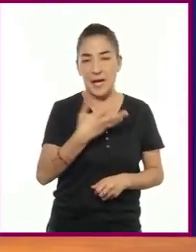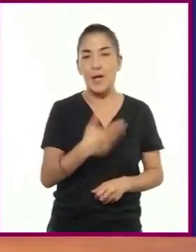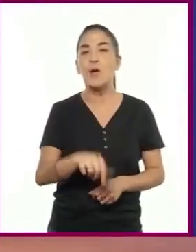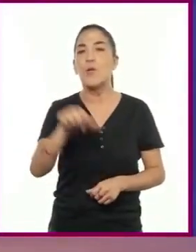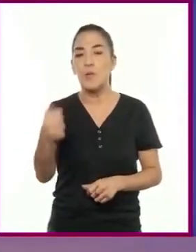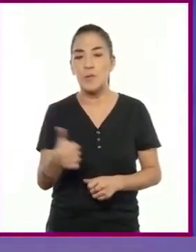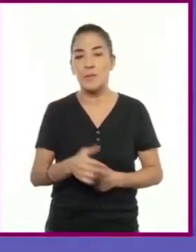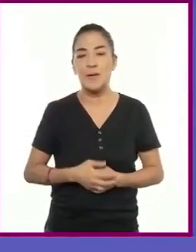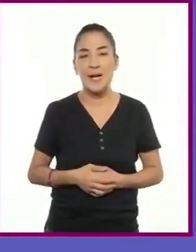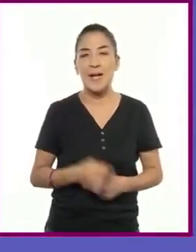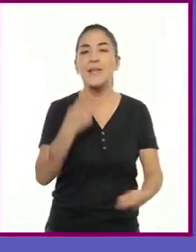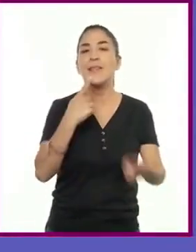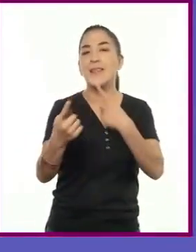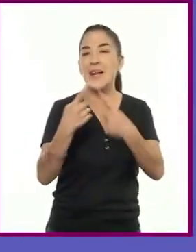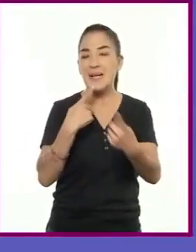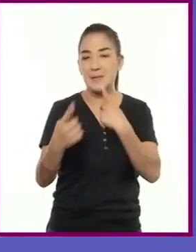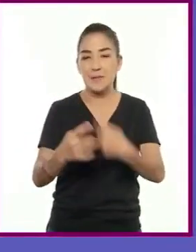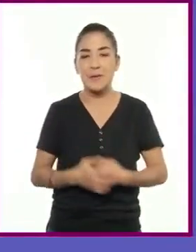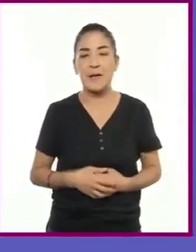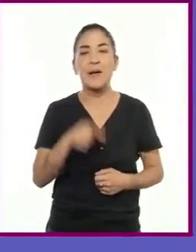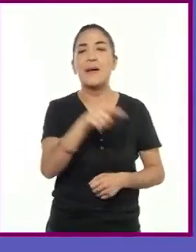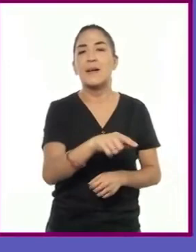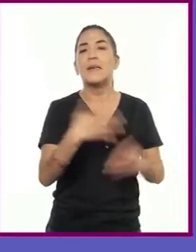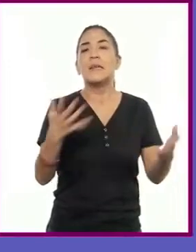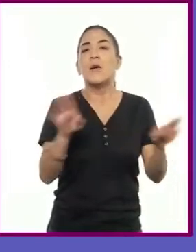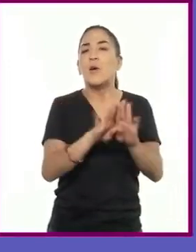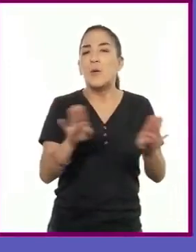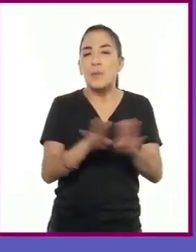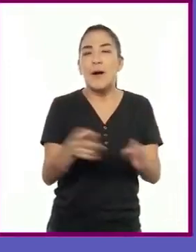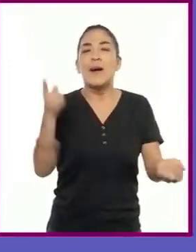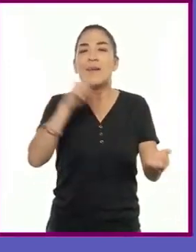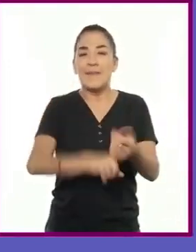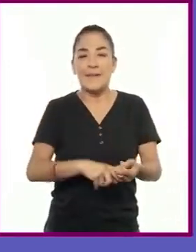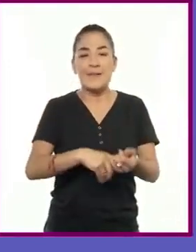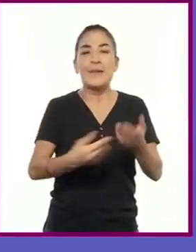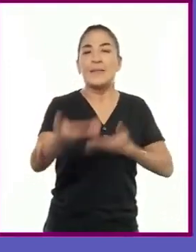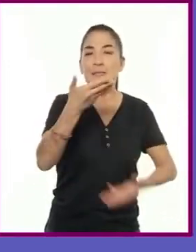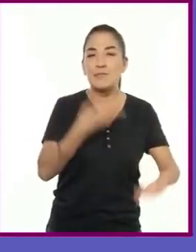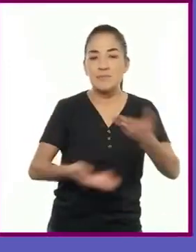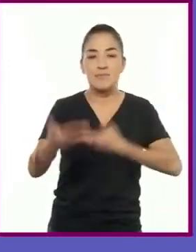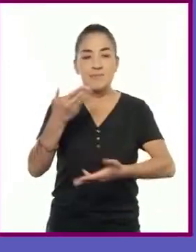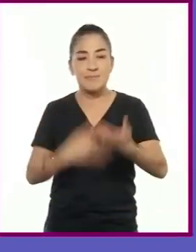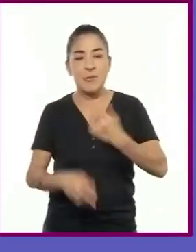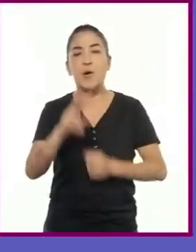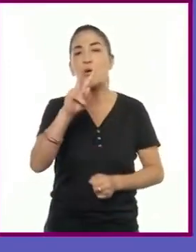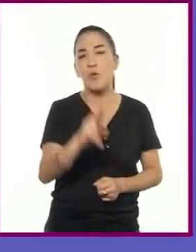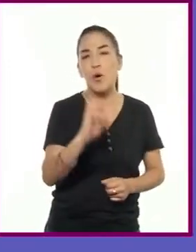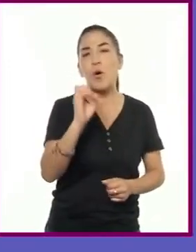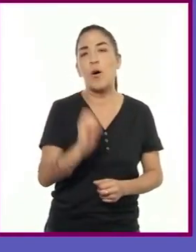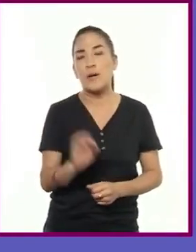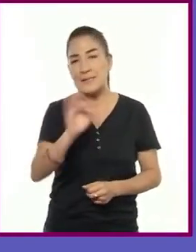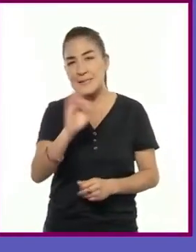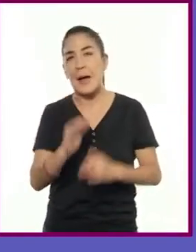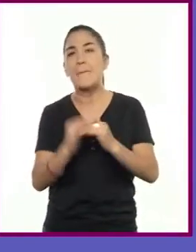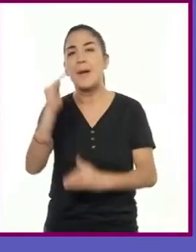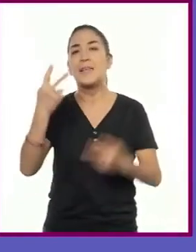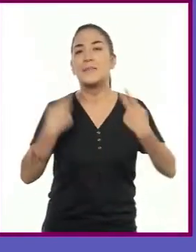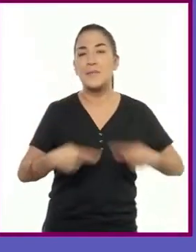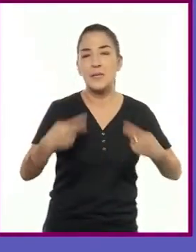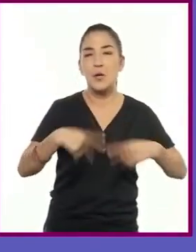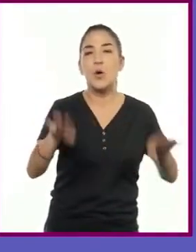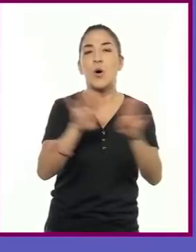es el diálogo. Un texto dialogado es aquel en el que intervienen dos o más personas que